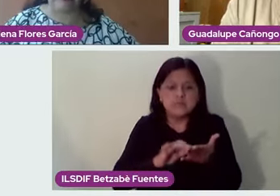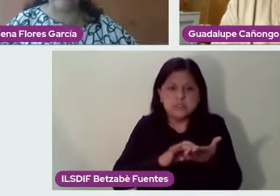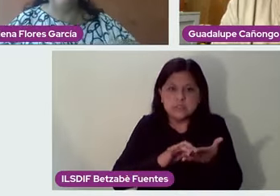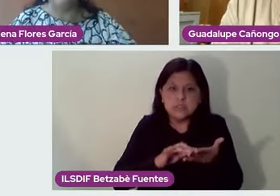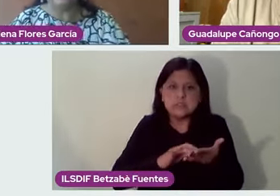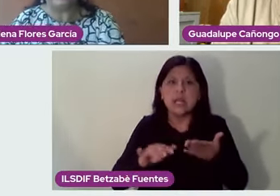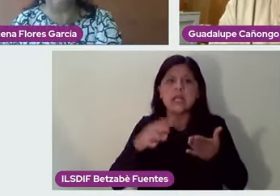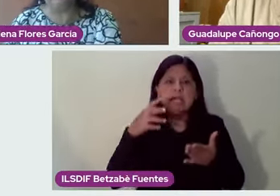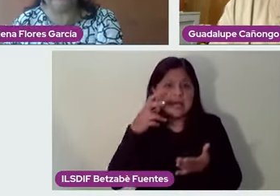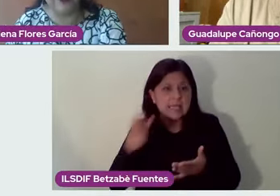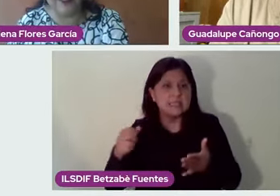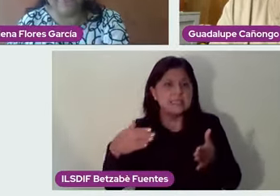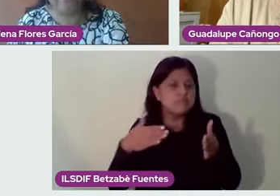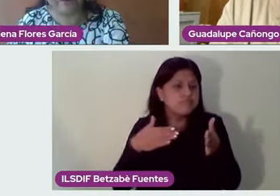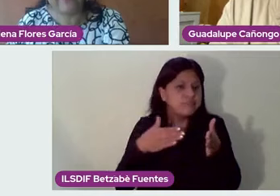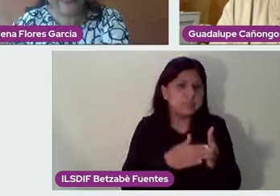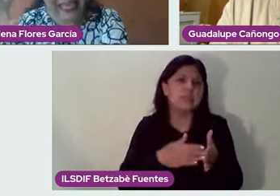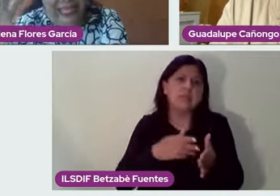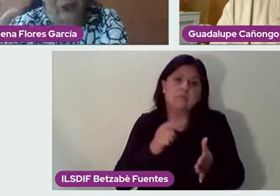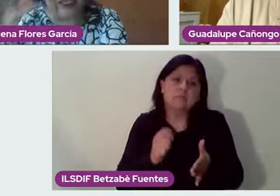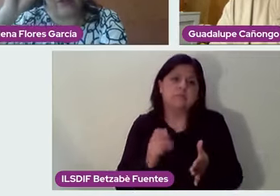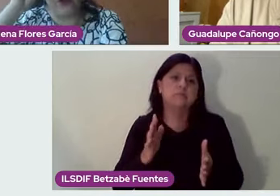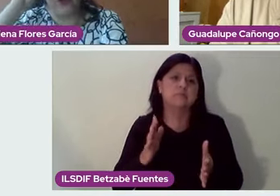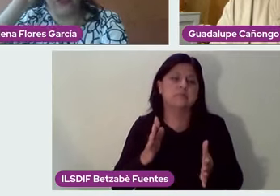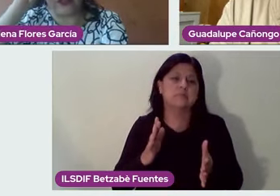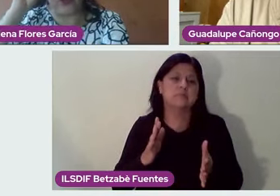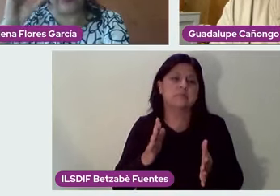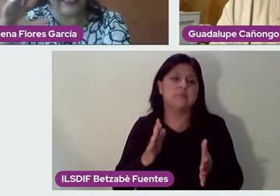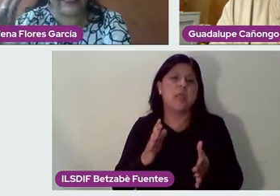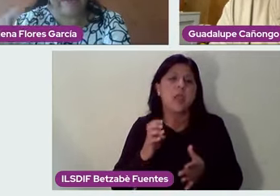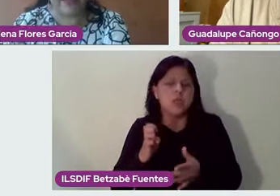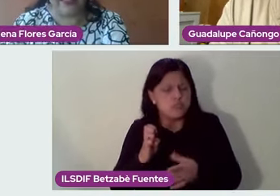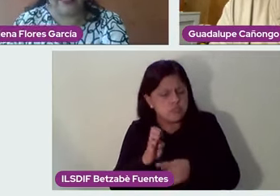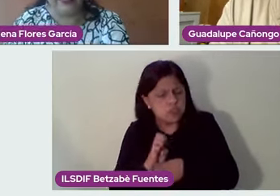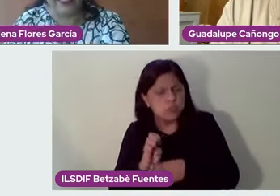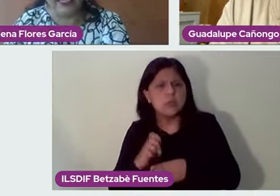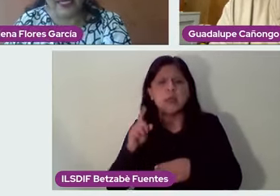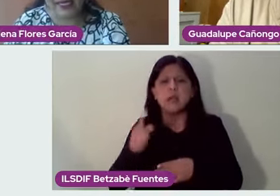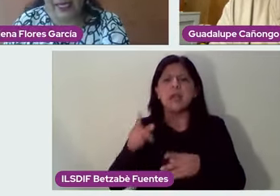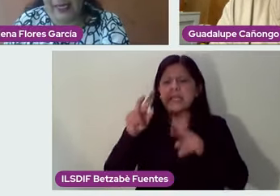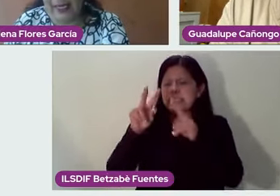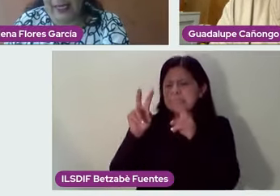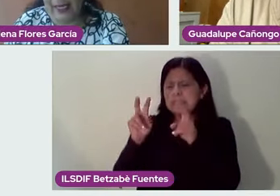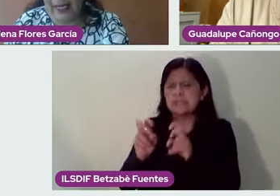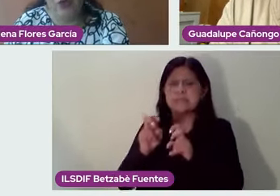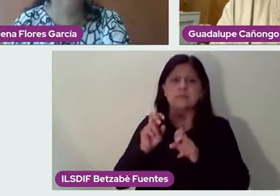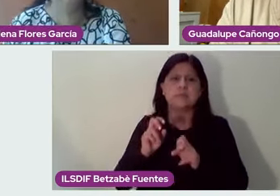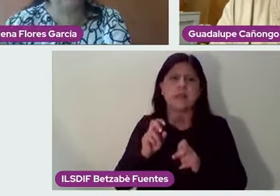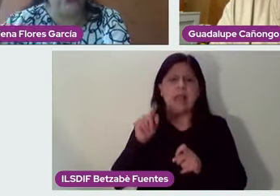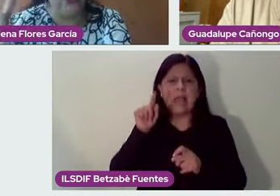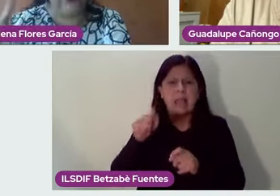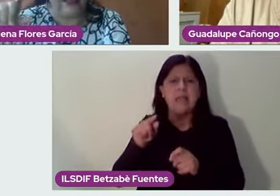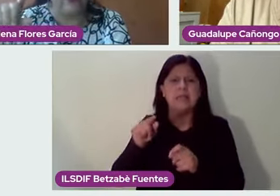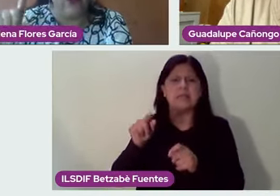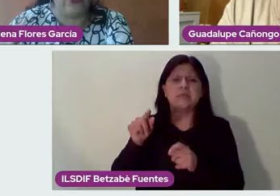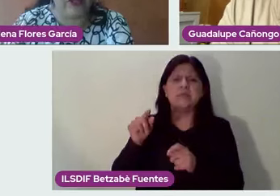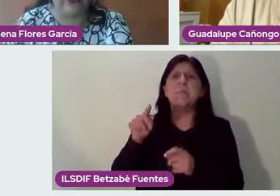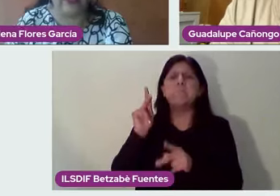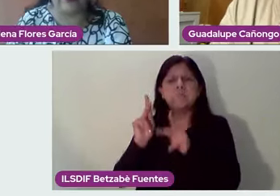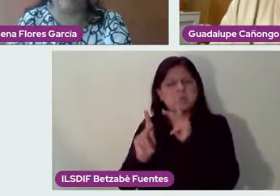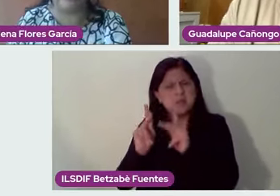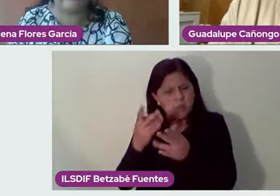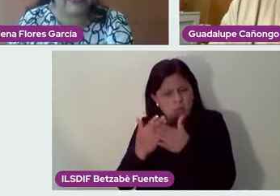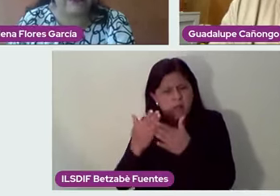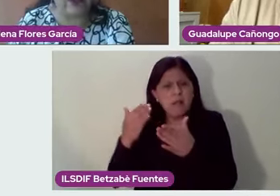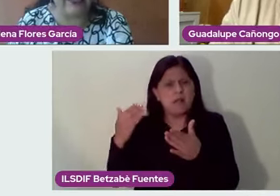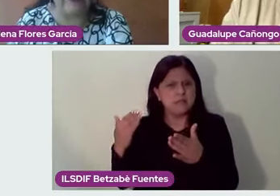estas barreras. Entonces, y se abonó, o sea, tocó este tema y justo uno de